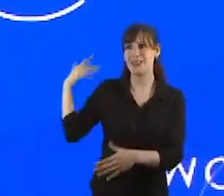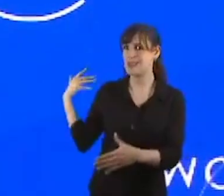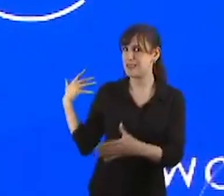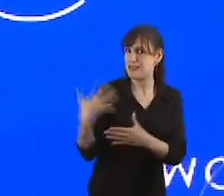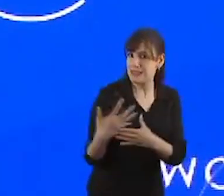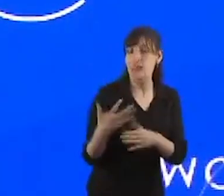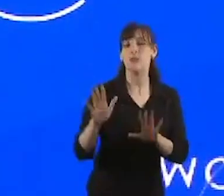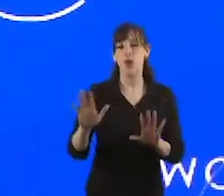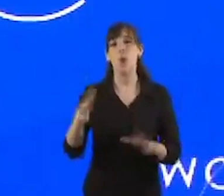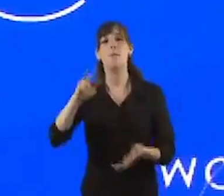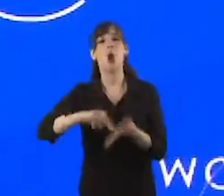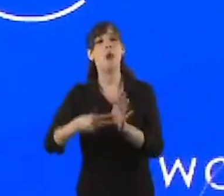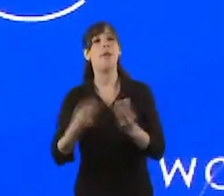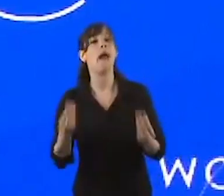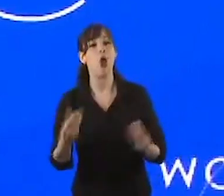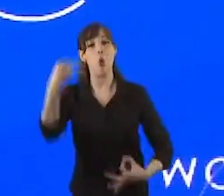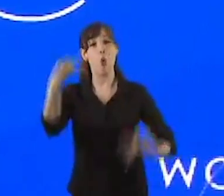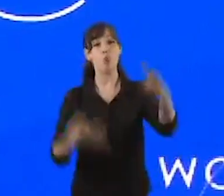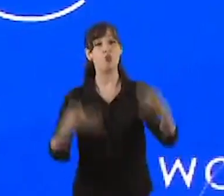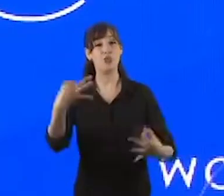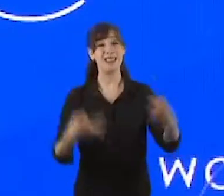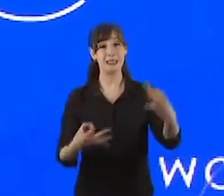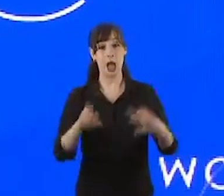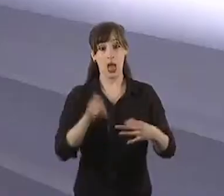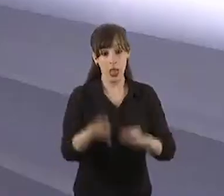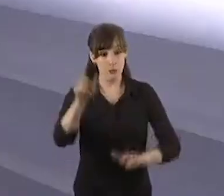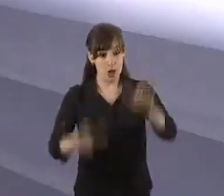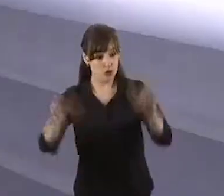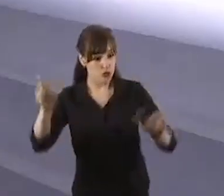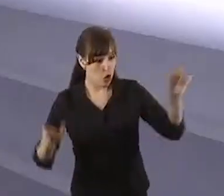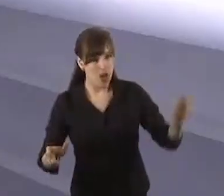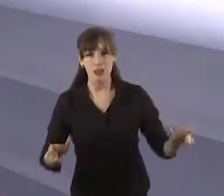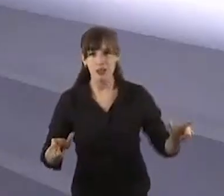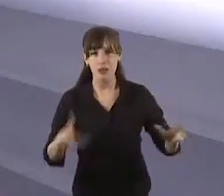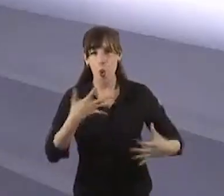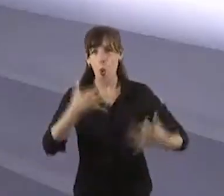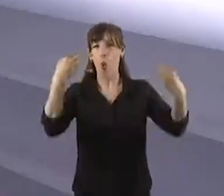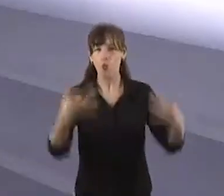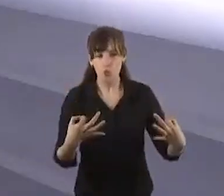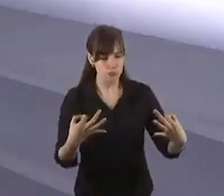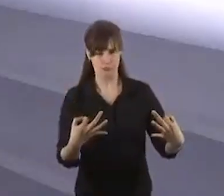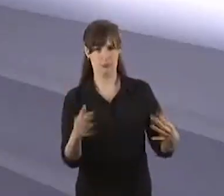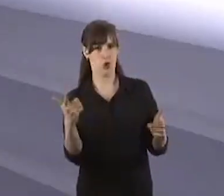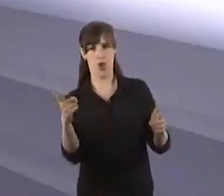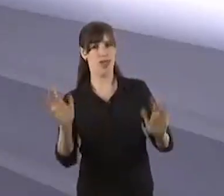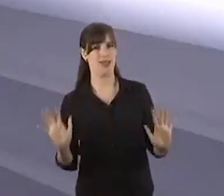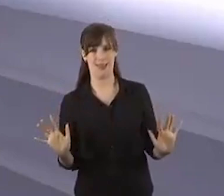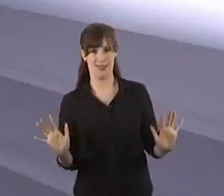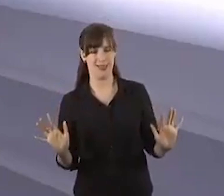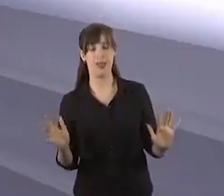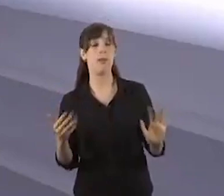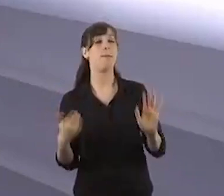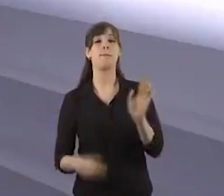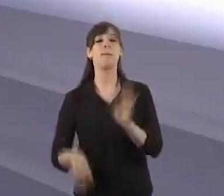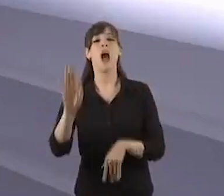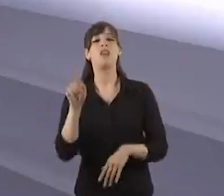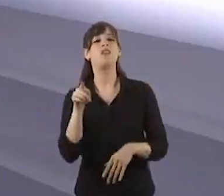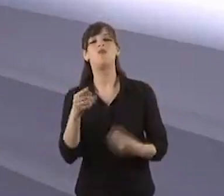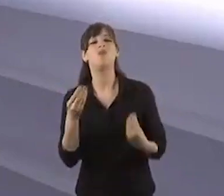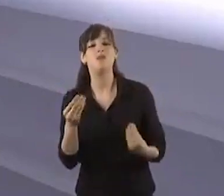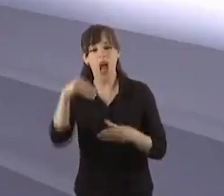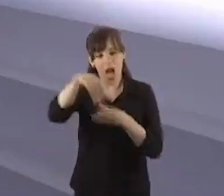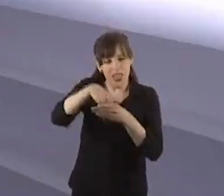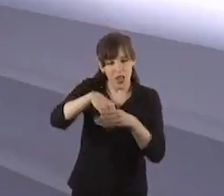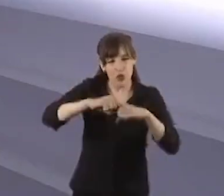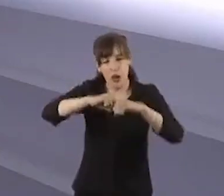es justa, sino que tampoco aporta al bienestar general. Muy por el contrario, es una idea intrínsecamente injusta, porque